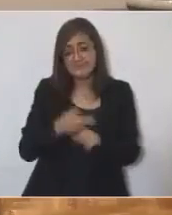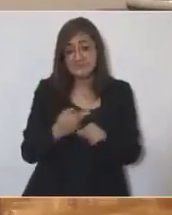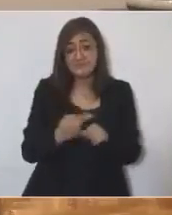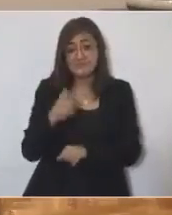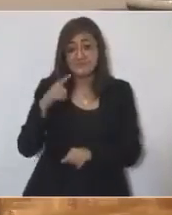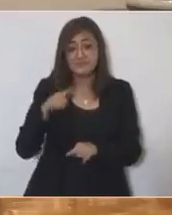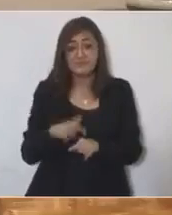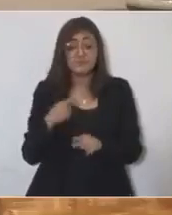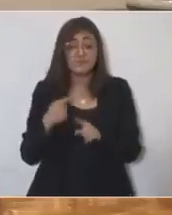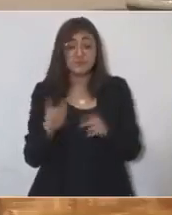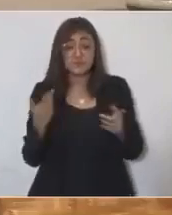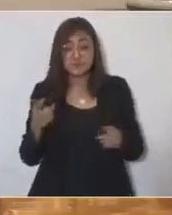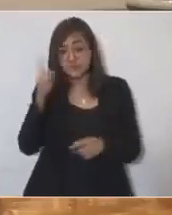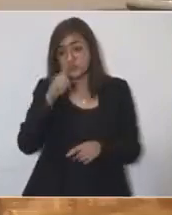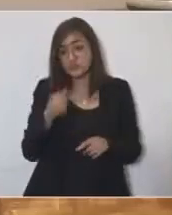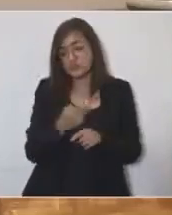nacional y del Consejo Nacional